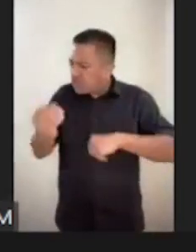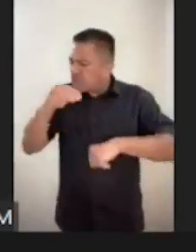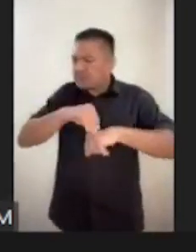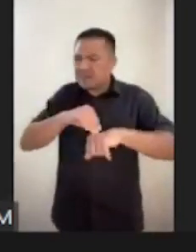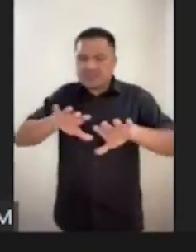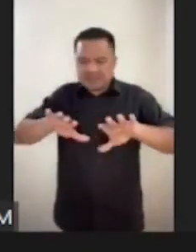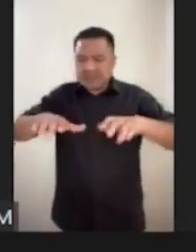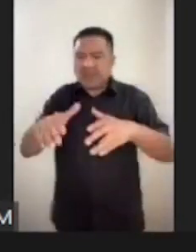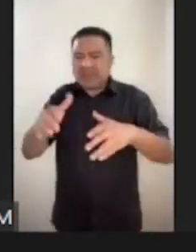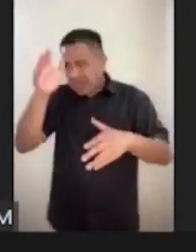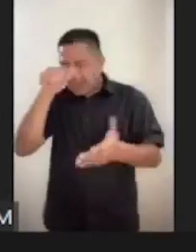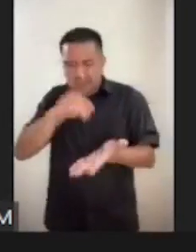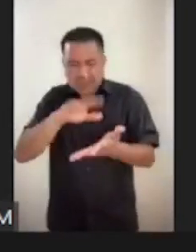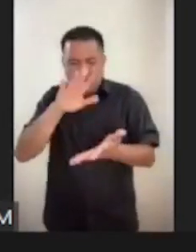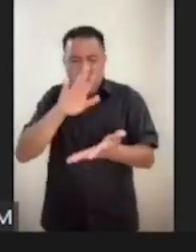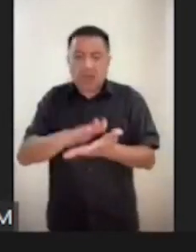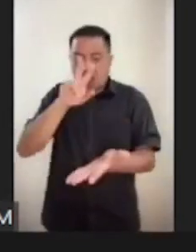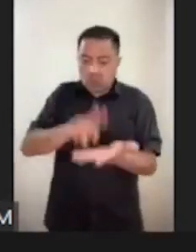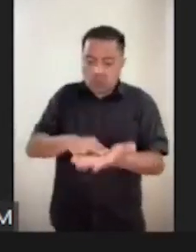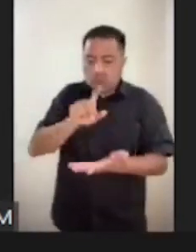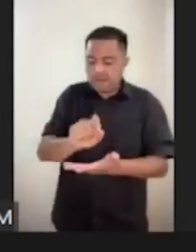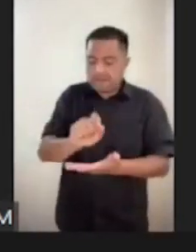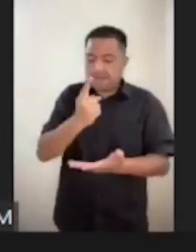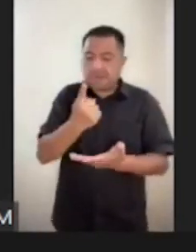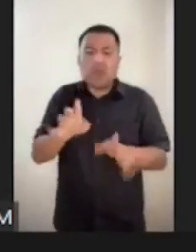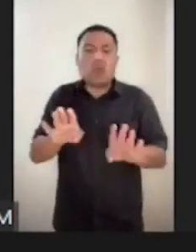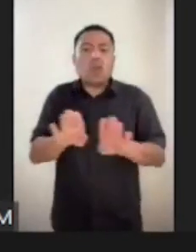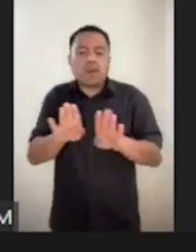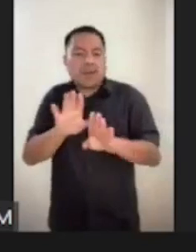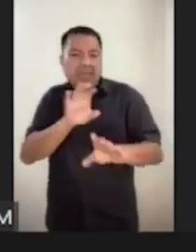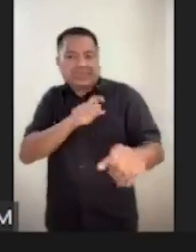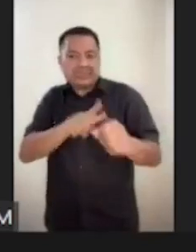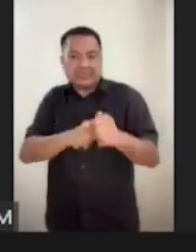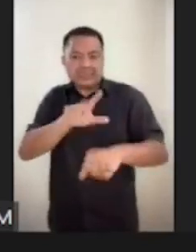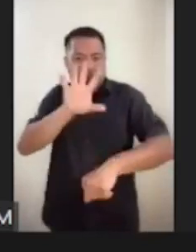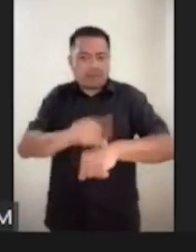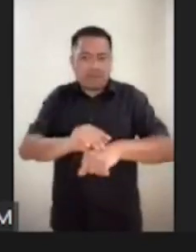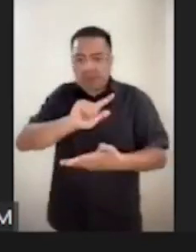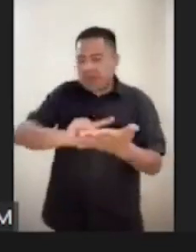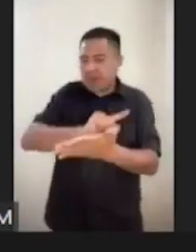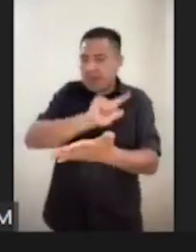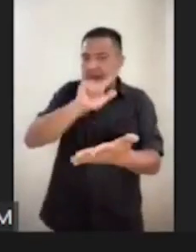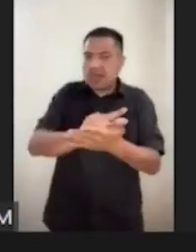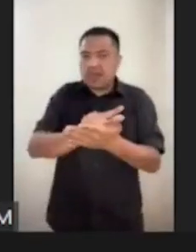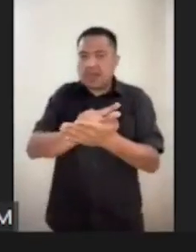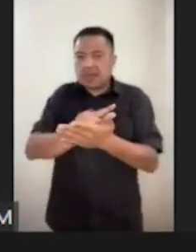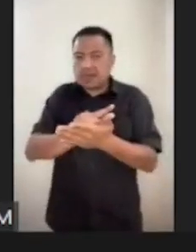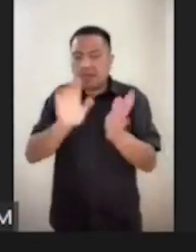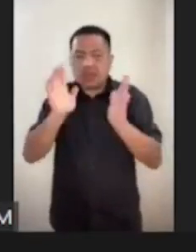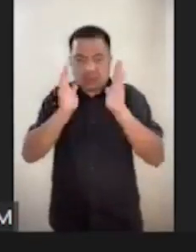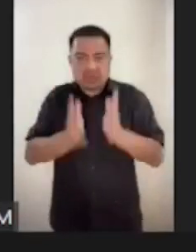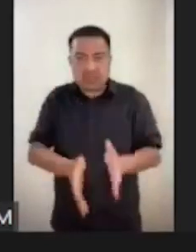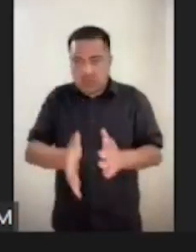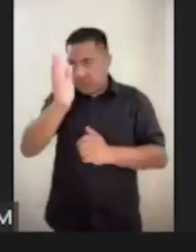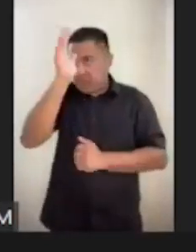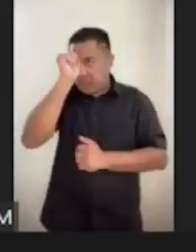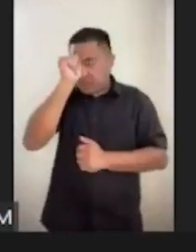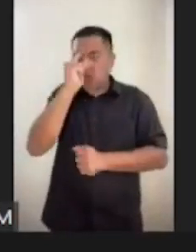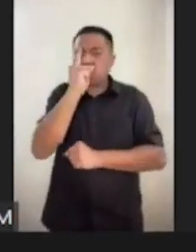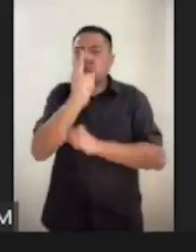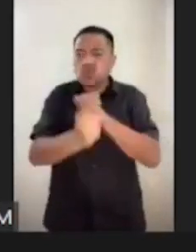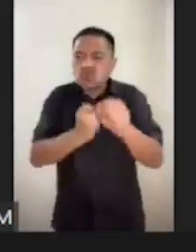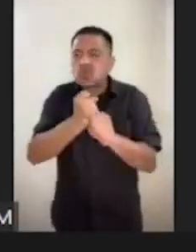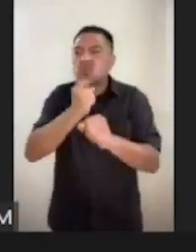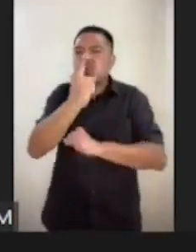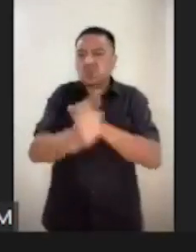en 2021, como excepcionalmente lo permite la ley, en tanto se apruebe el